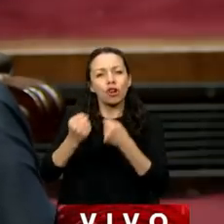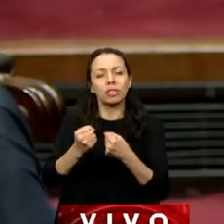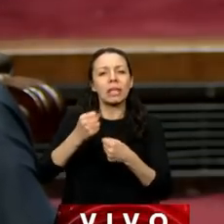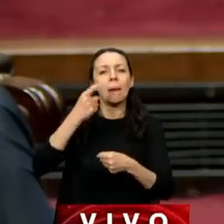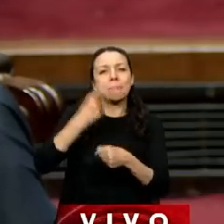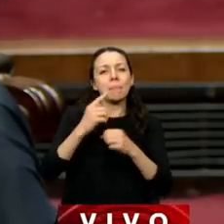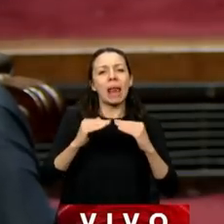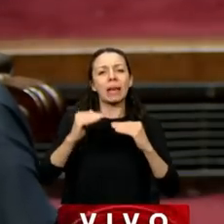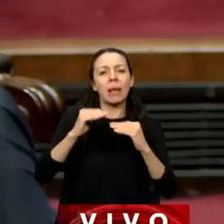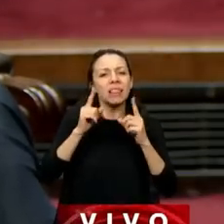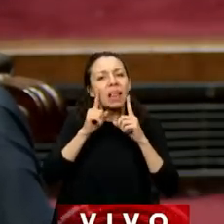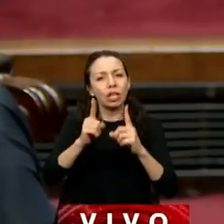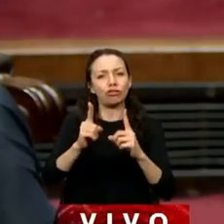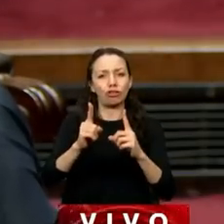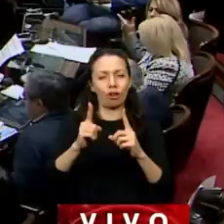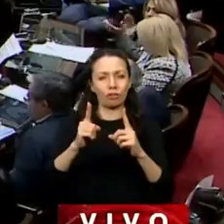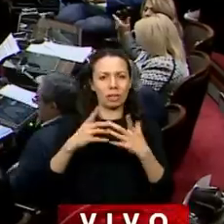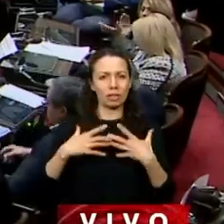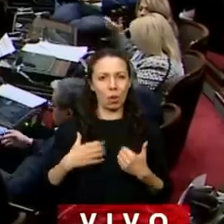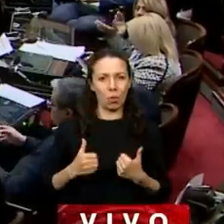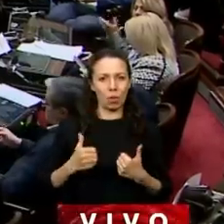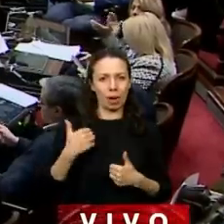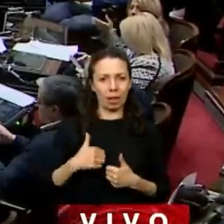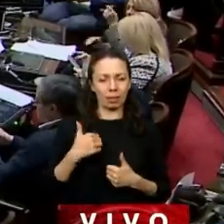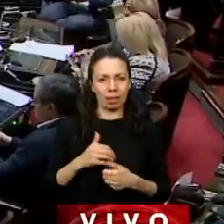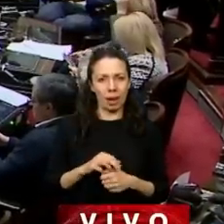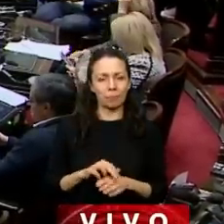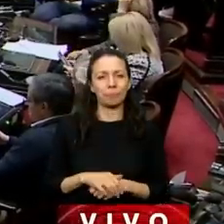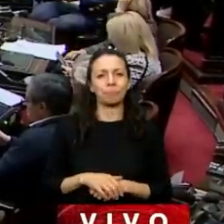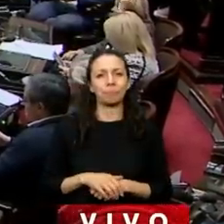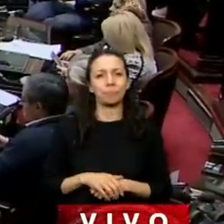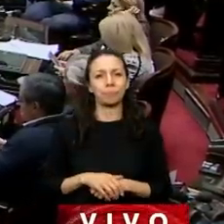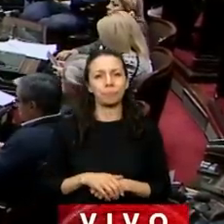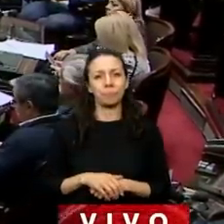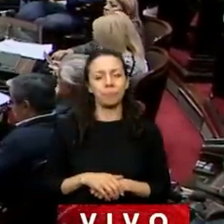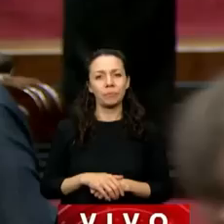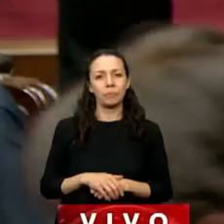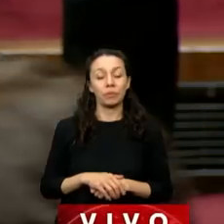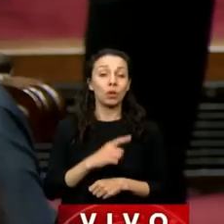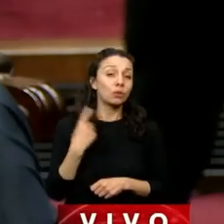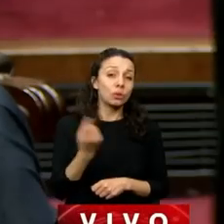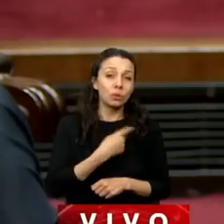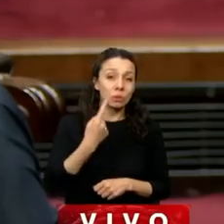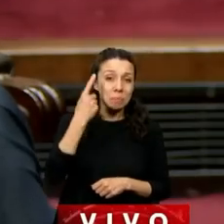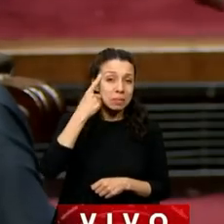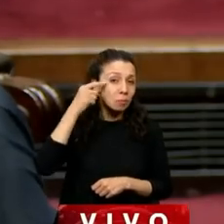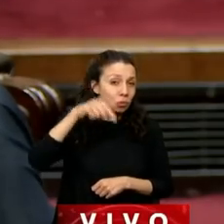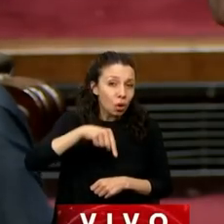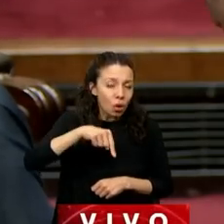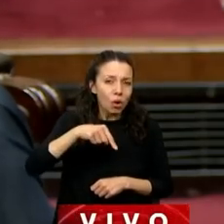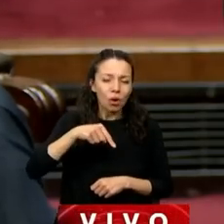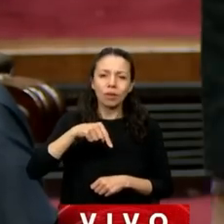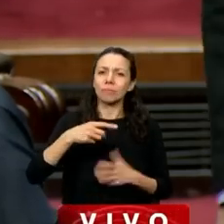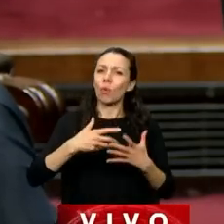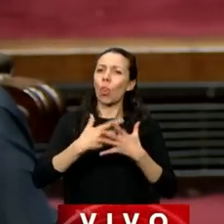atención sanitario en nuestro país. Así que consideramos que es un día